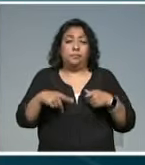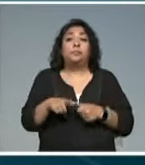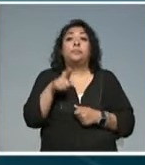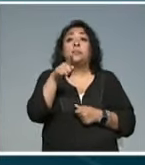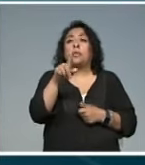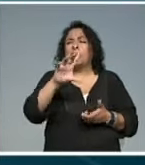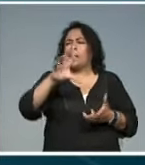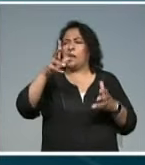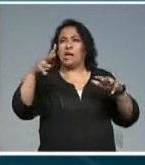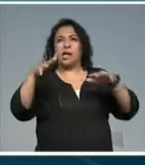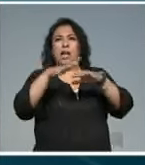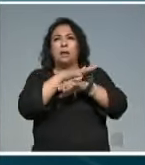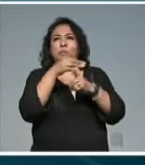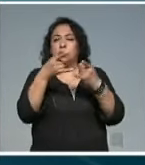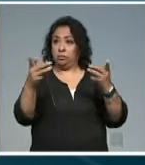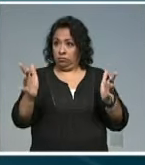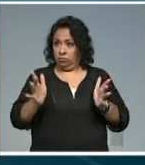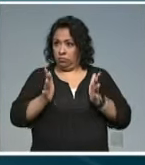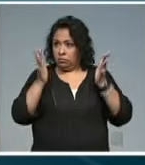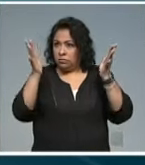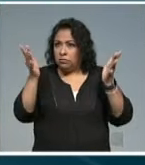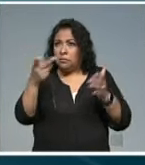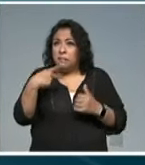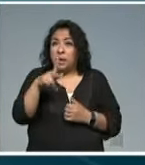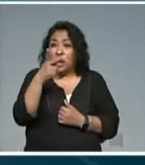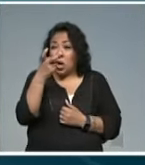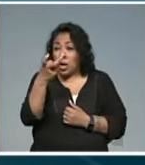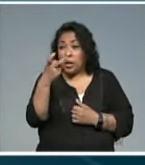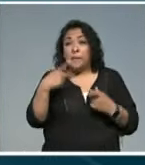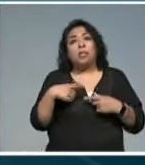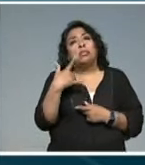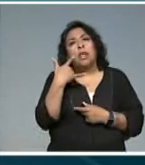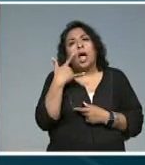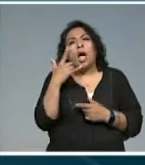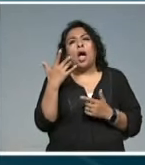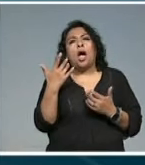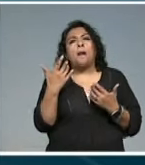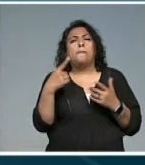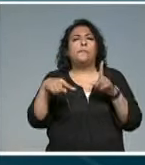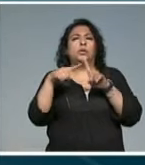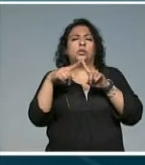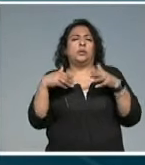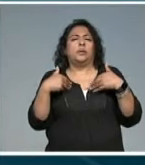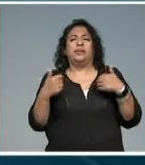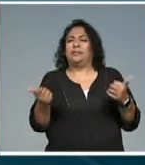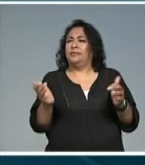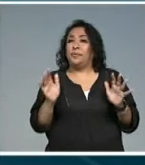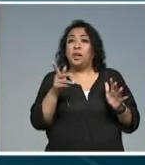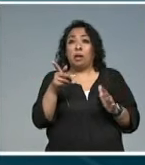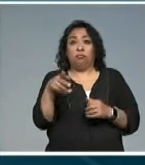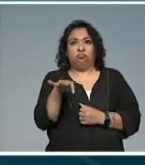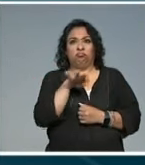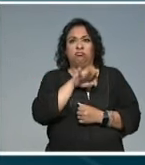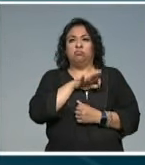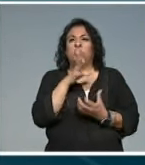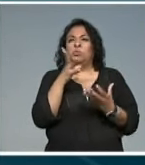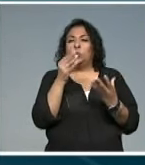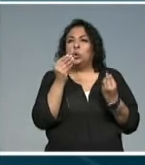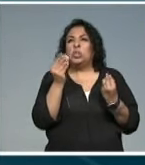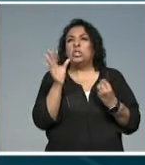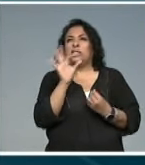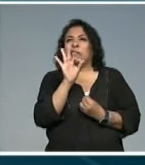El giro dramático de la historia sorprende, pero eso no quiere decir que el espectador lo asimile de forma positiva. Es tan arriesgado que a muchos